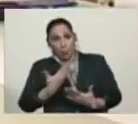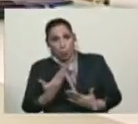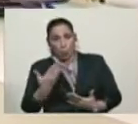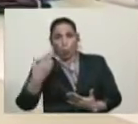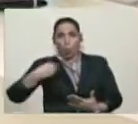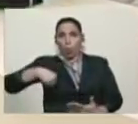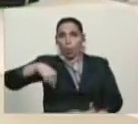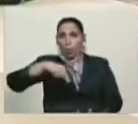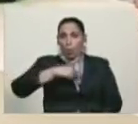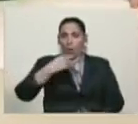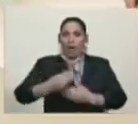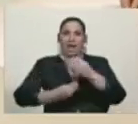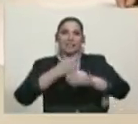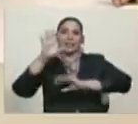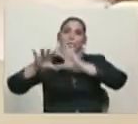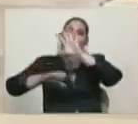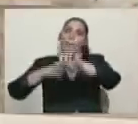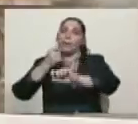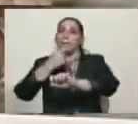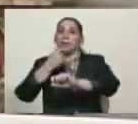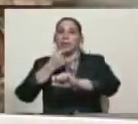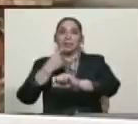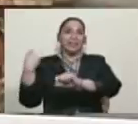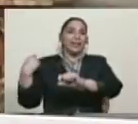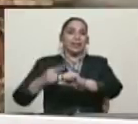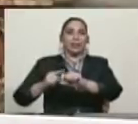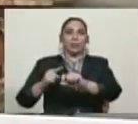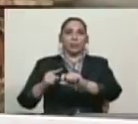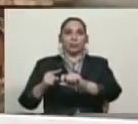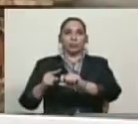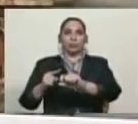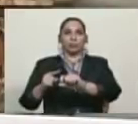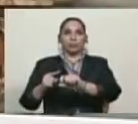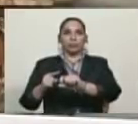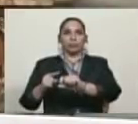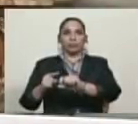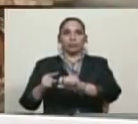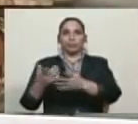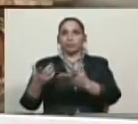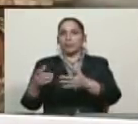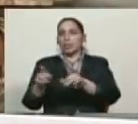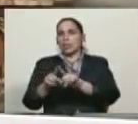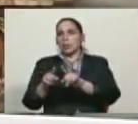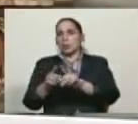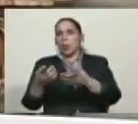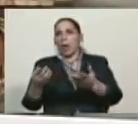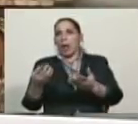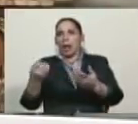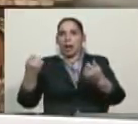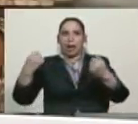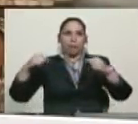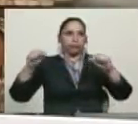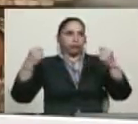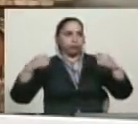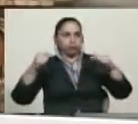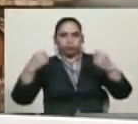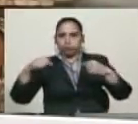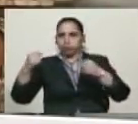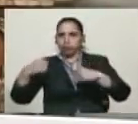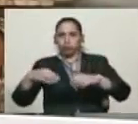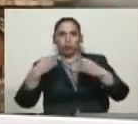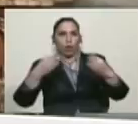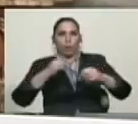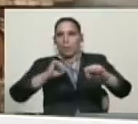hacer una compra de medicamentos tenemos que hacer malabarismo para mover el dinero de la